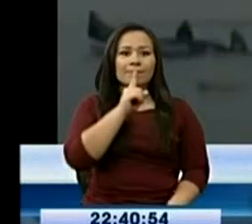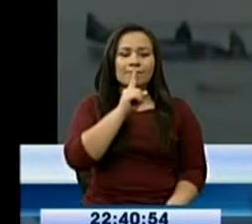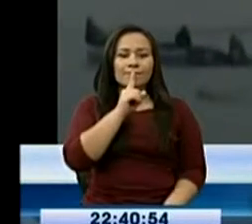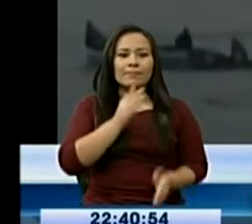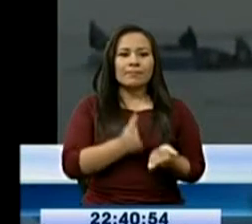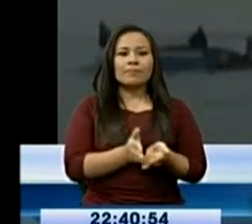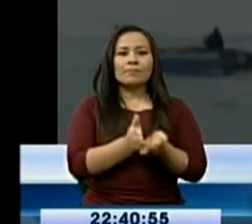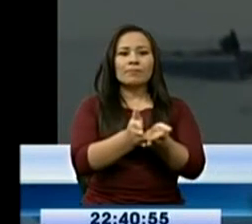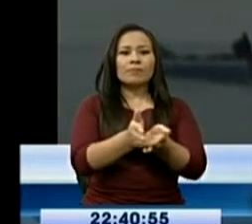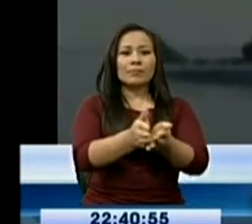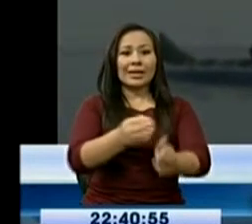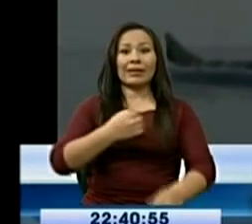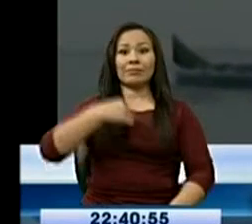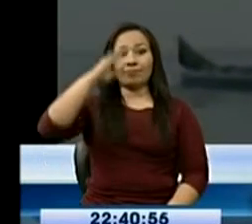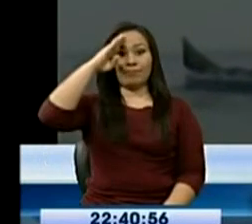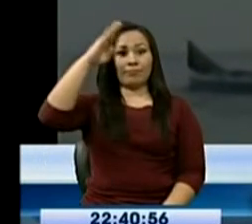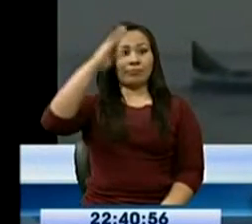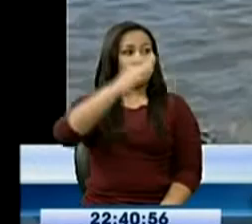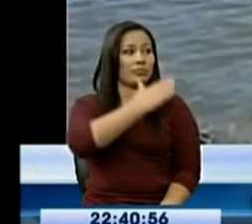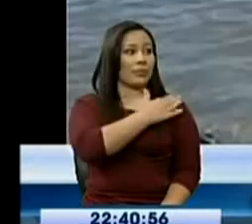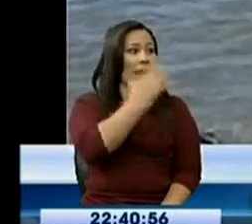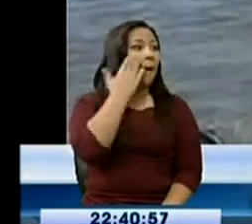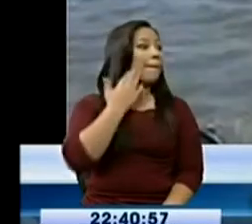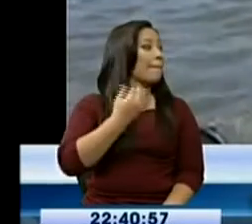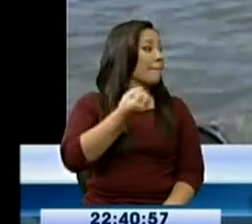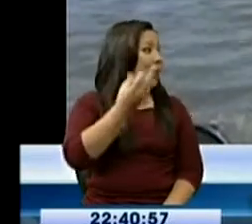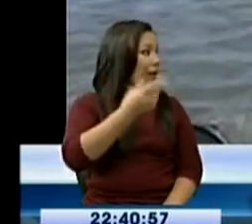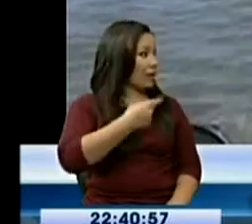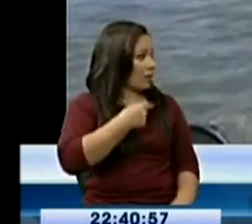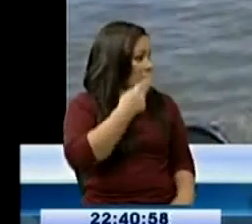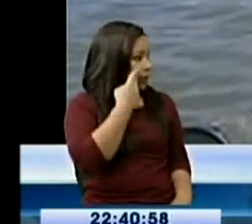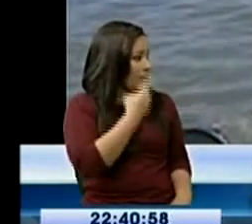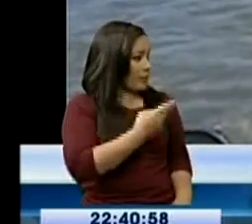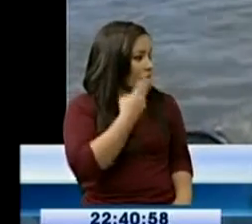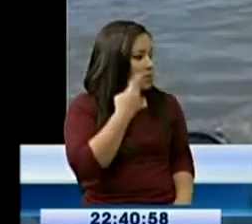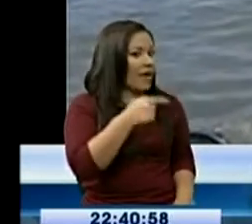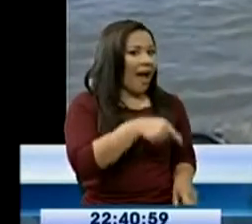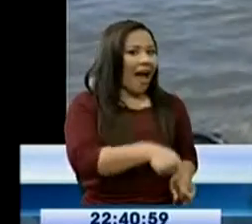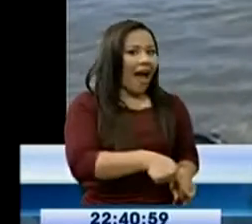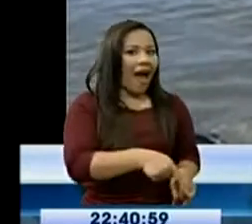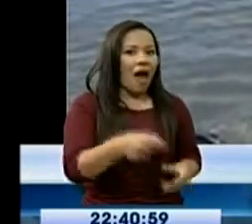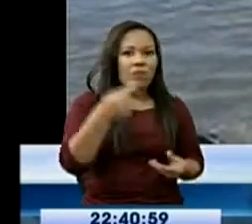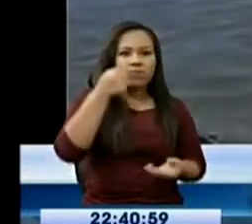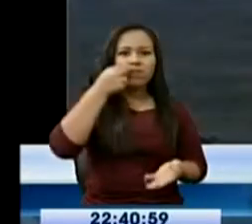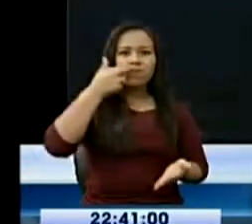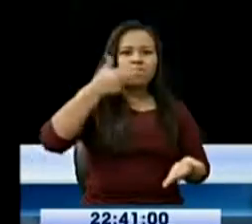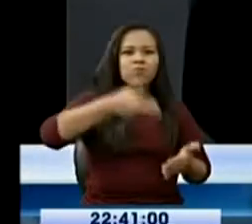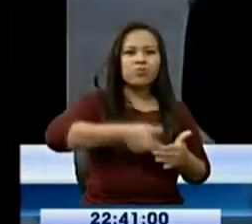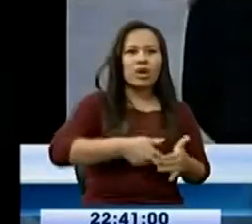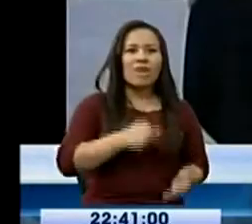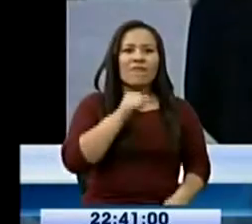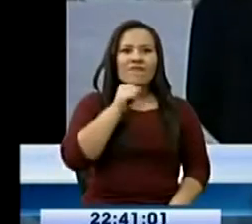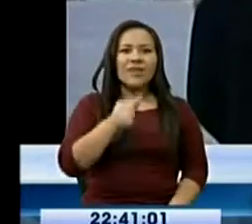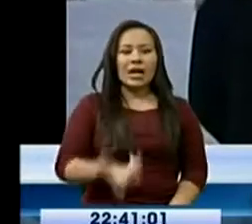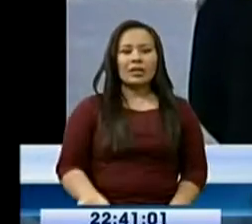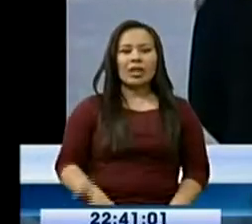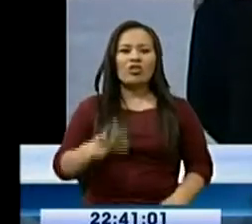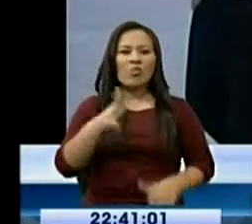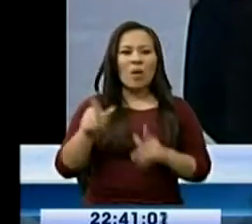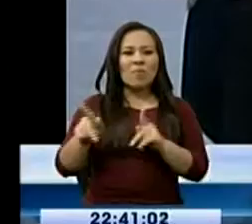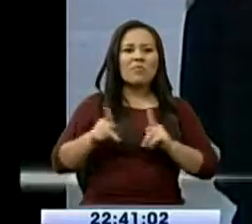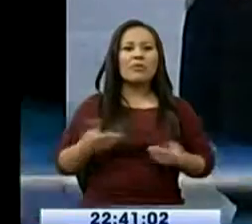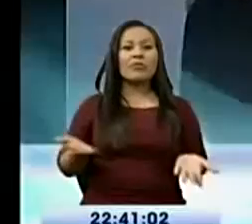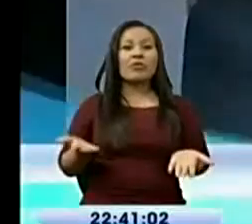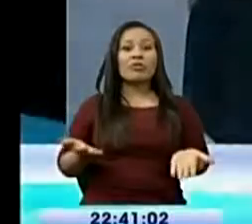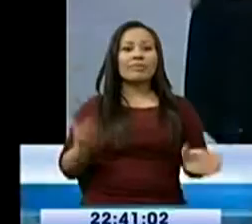fue abordada por los marinos, quienes comprobaron que el cargamento que transportaban era combustible de contrabando. El destino iba a ser Colombia